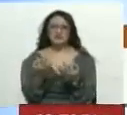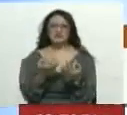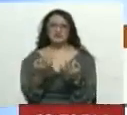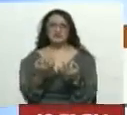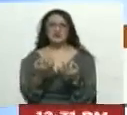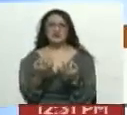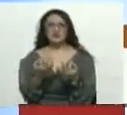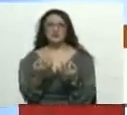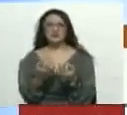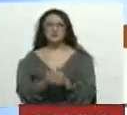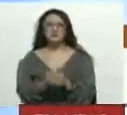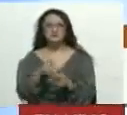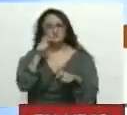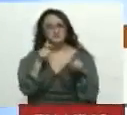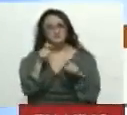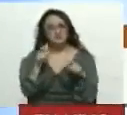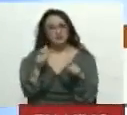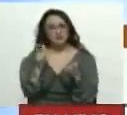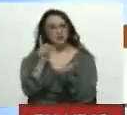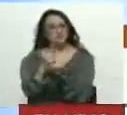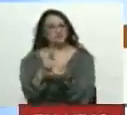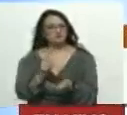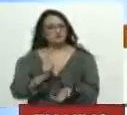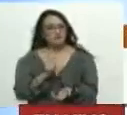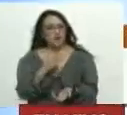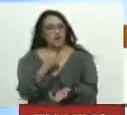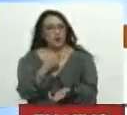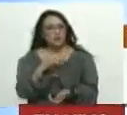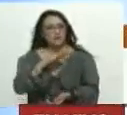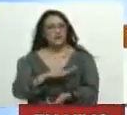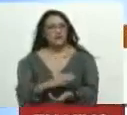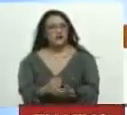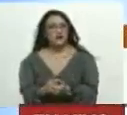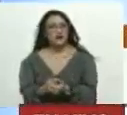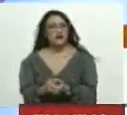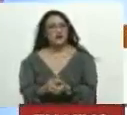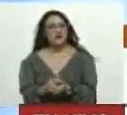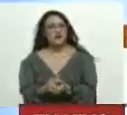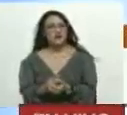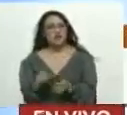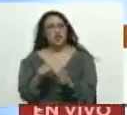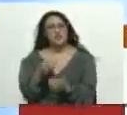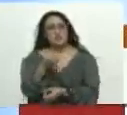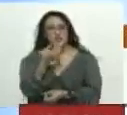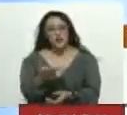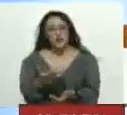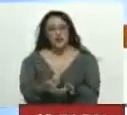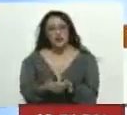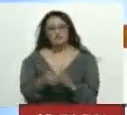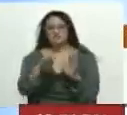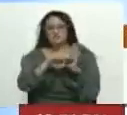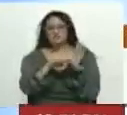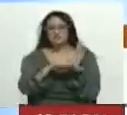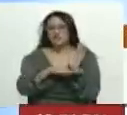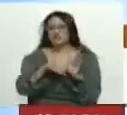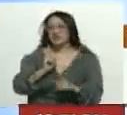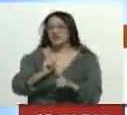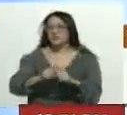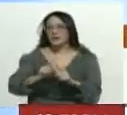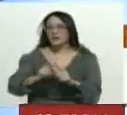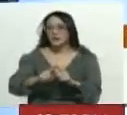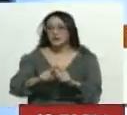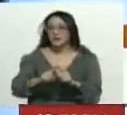de que la gente esté donde quiera estar y donde le guste estar que desarrolle donde es bueno De acuerdo a sus capacidades de